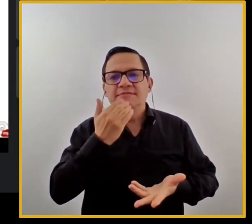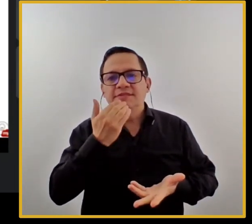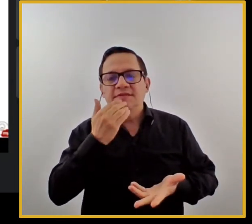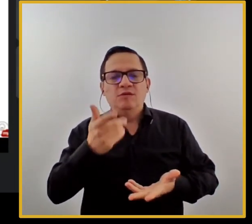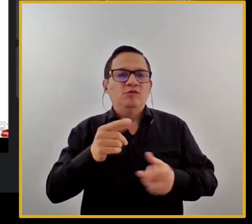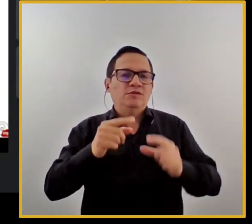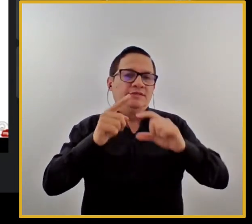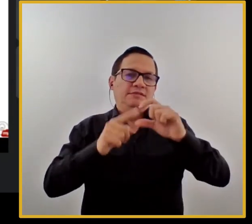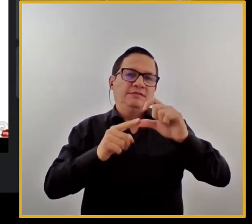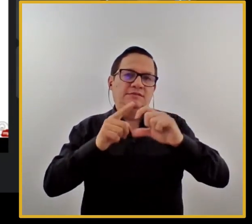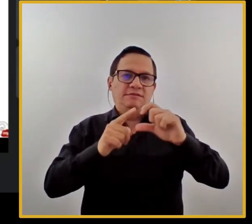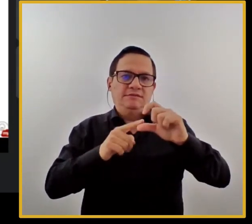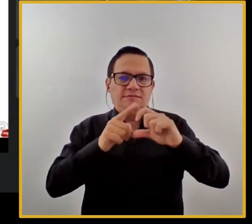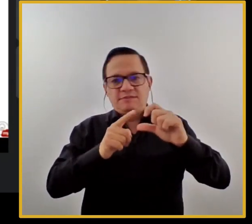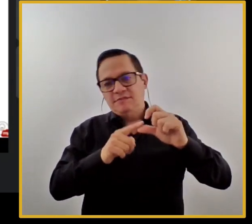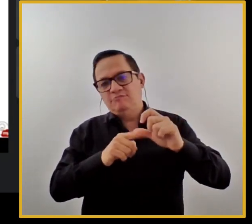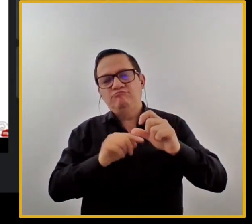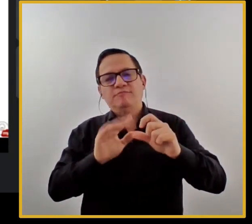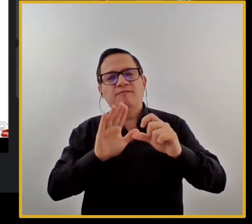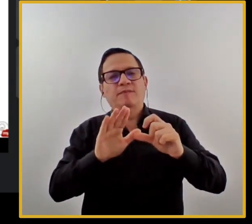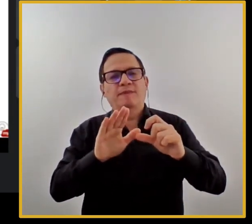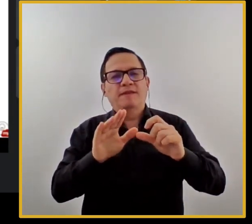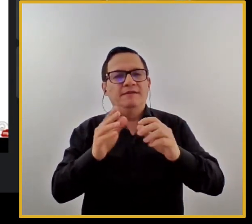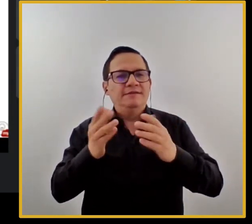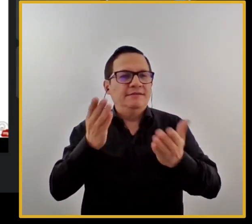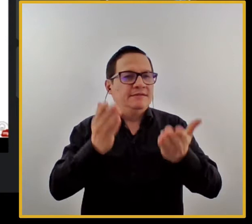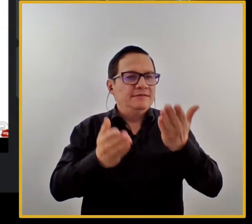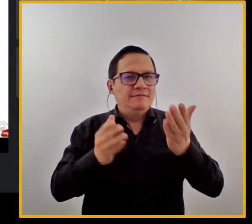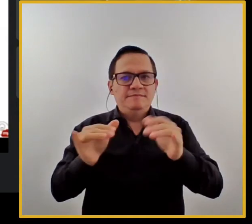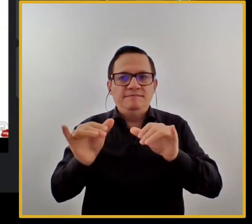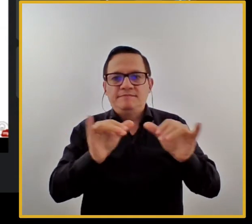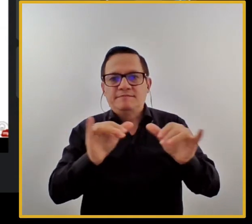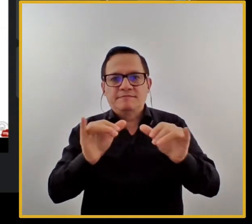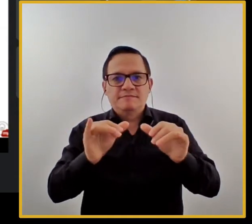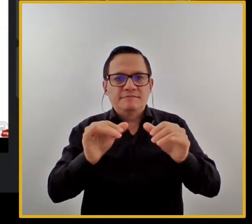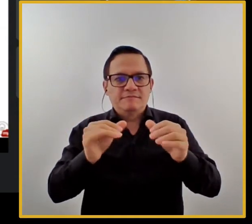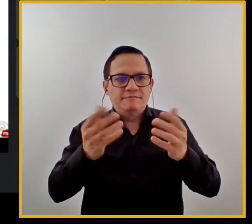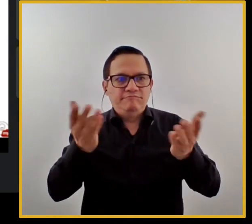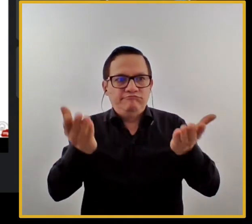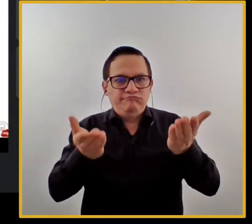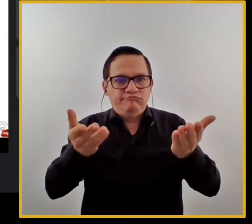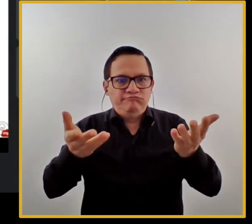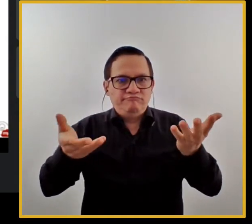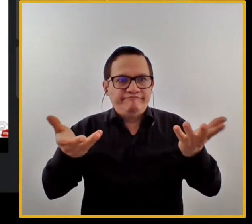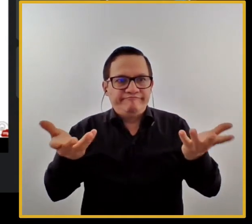una ecuación de las ecuaciones diferenciales homogéneas,